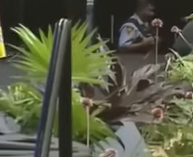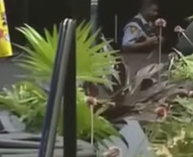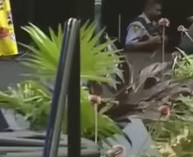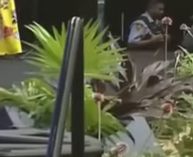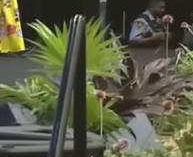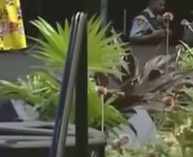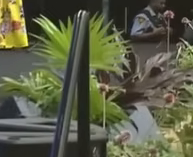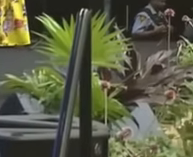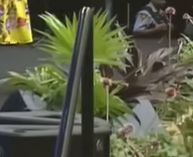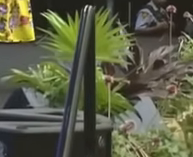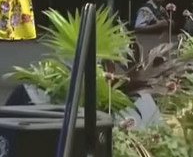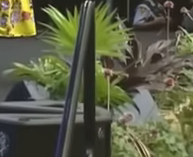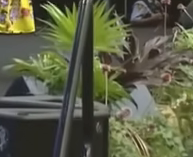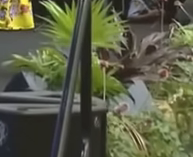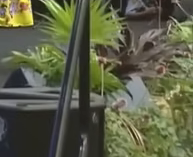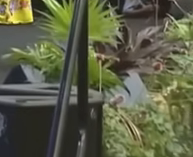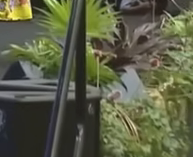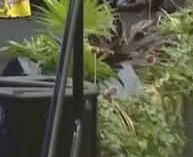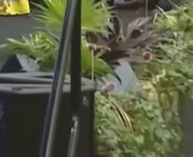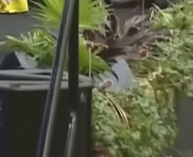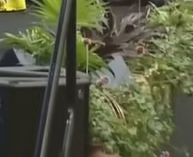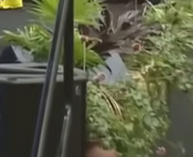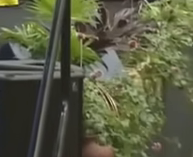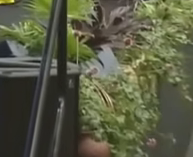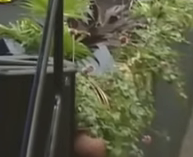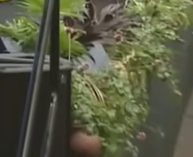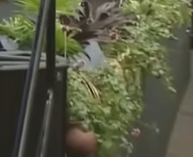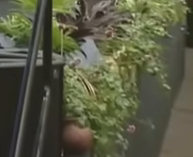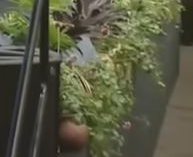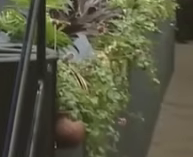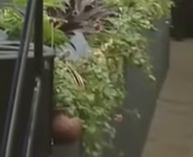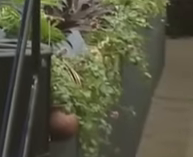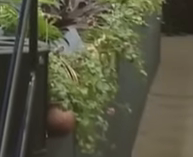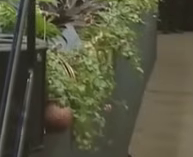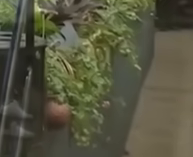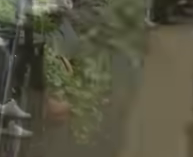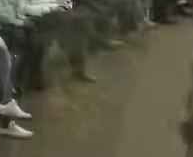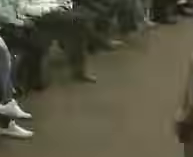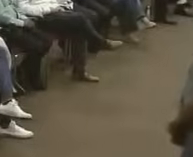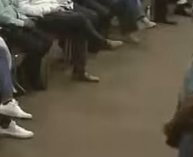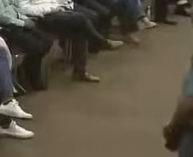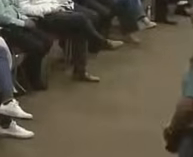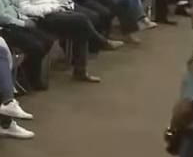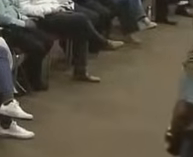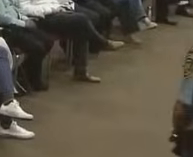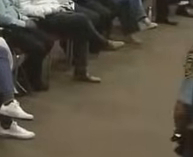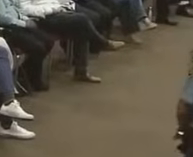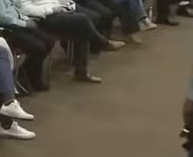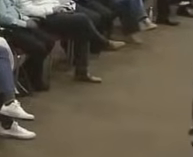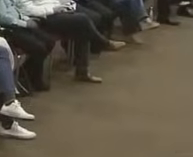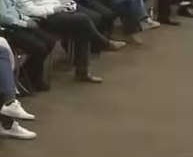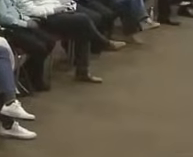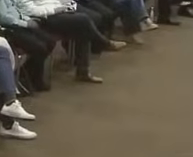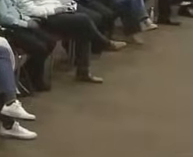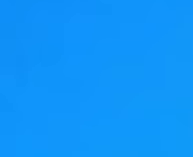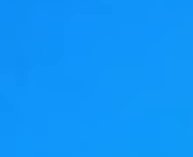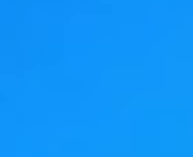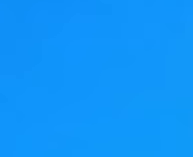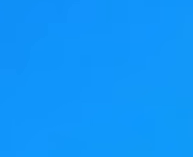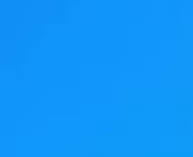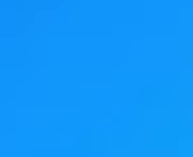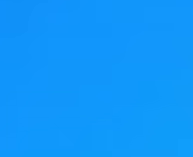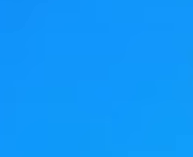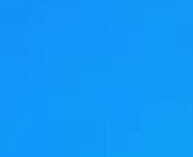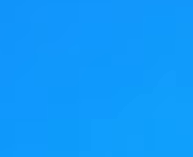Muchas gracias, señor presidente. Ahora escucharemos las palabras de apertura